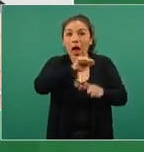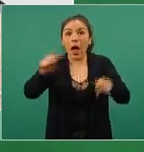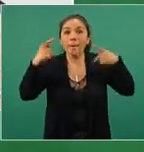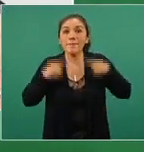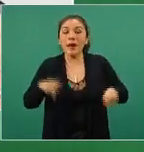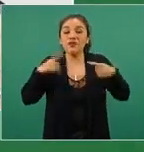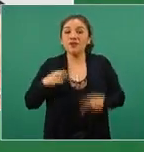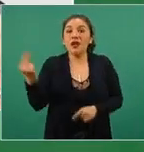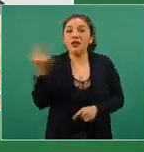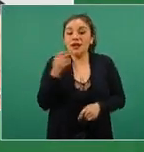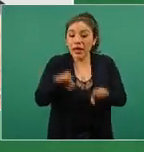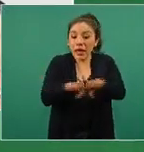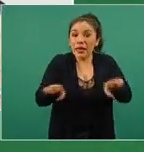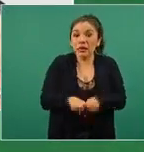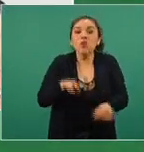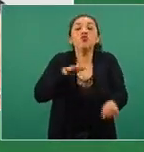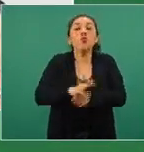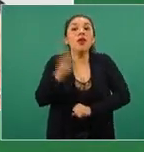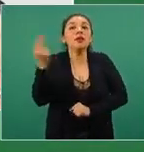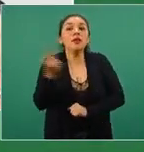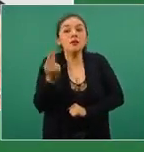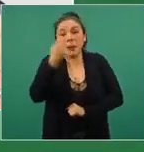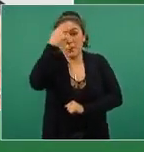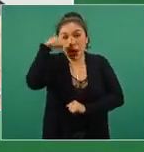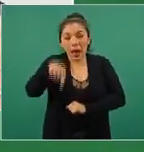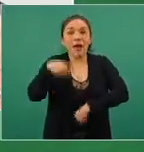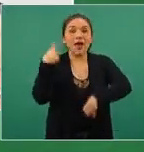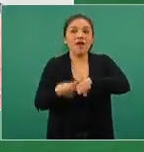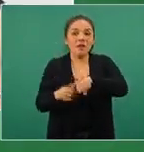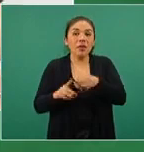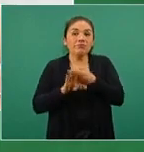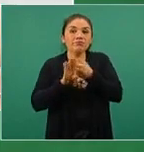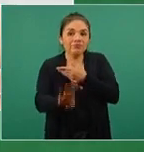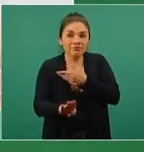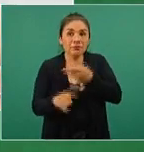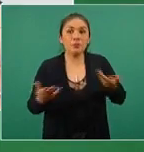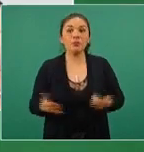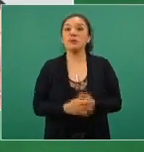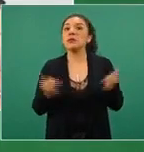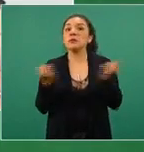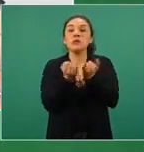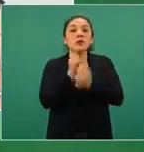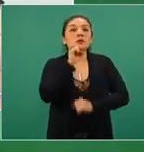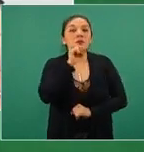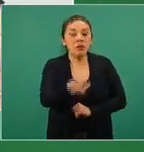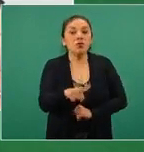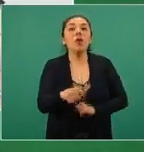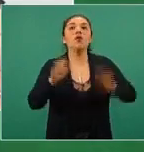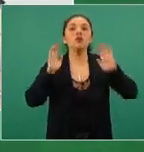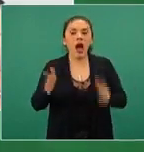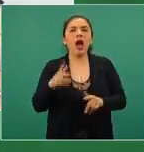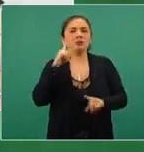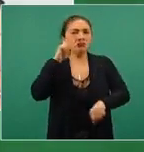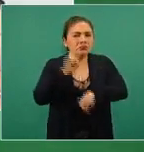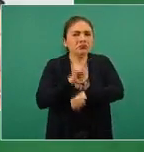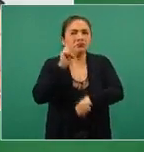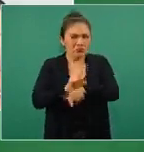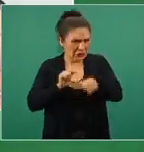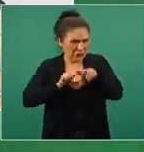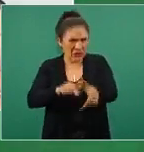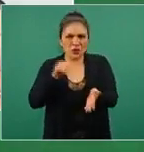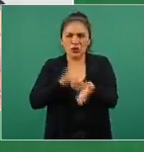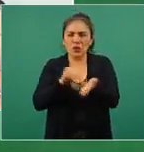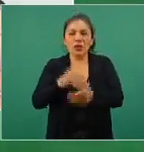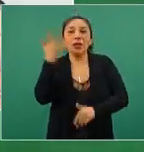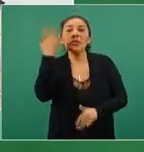que requerían los equipos necesarios para esta enfermedad. De igual manera, se sigue dando seguimiento a